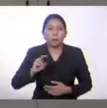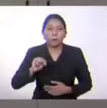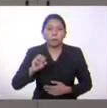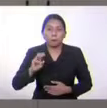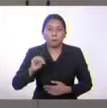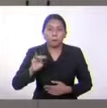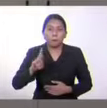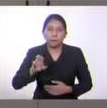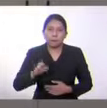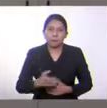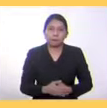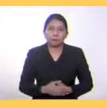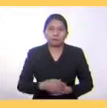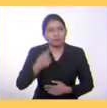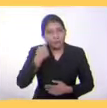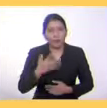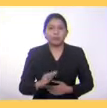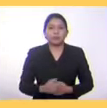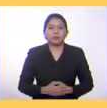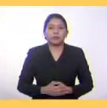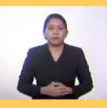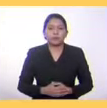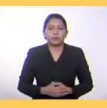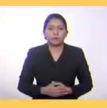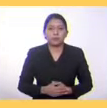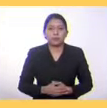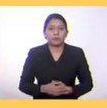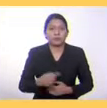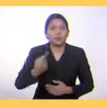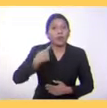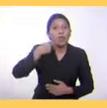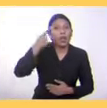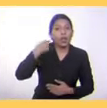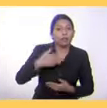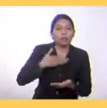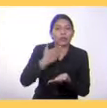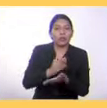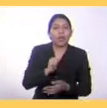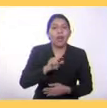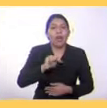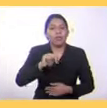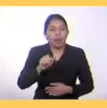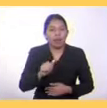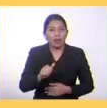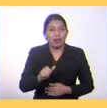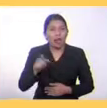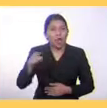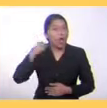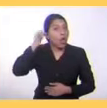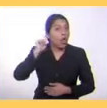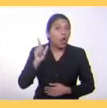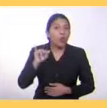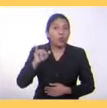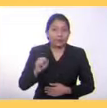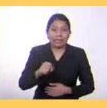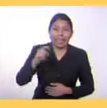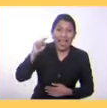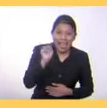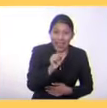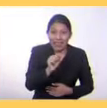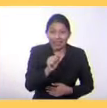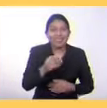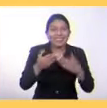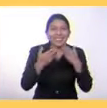Veamos algunos ejemplos. Ayer llegaron Ana y Luis. Él estaba muy contento de haber